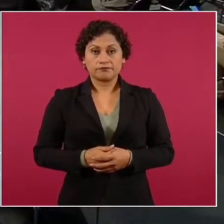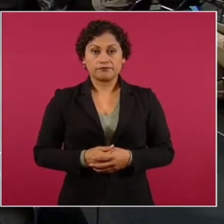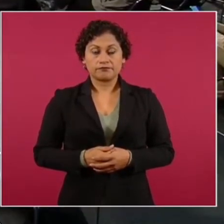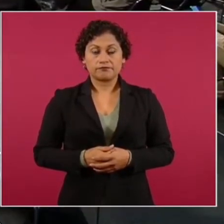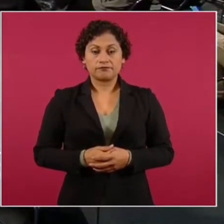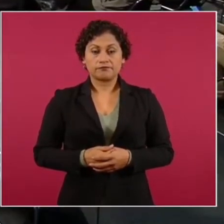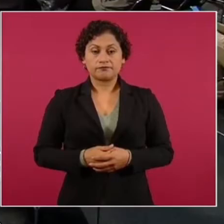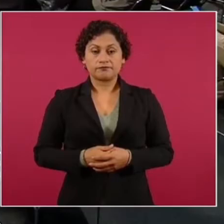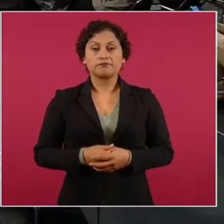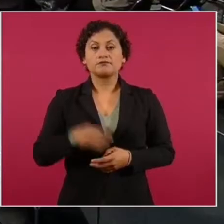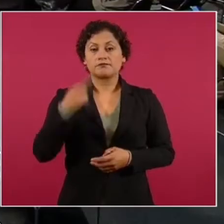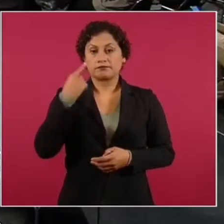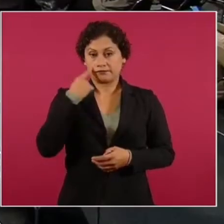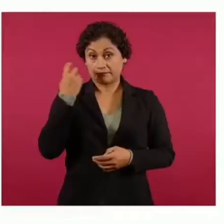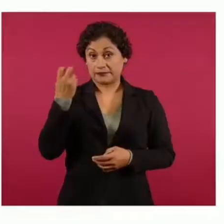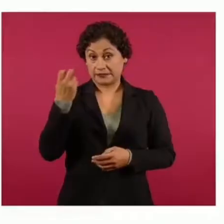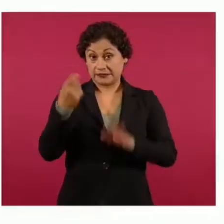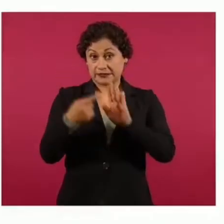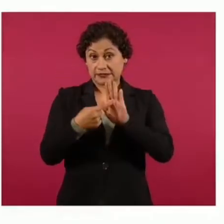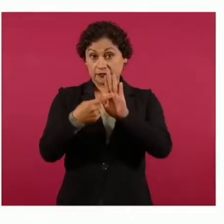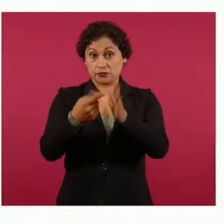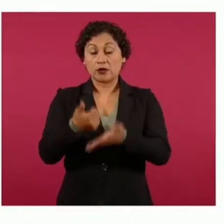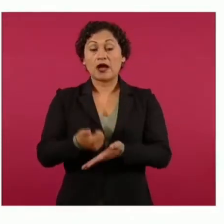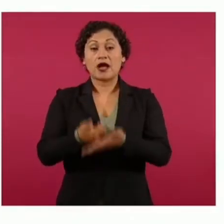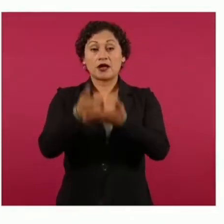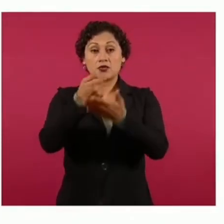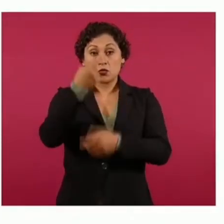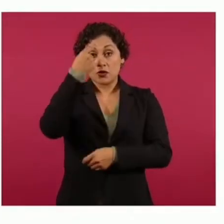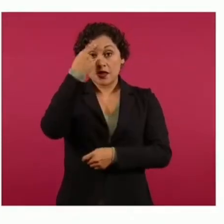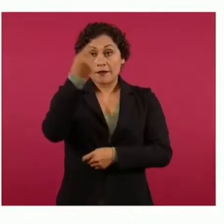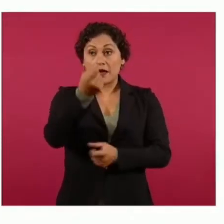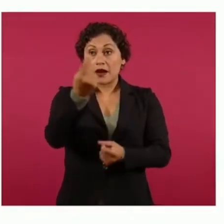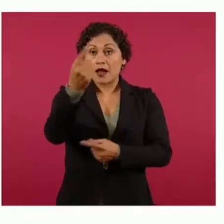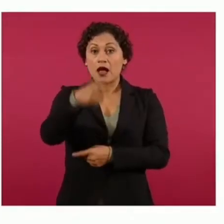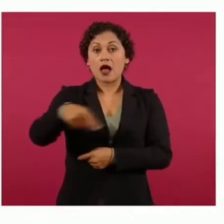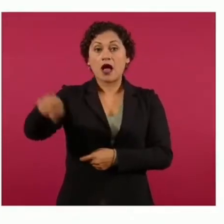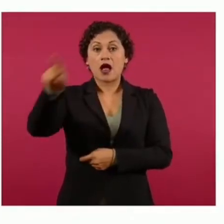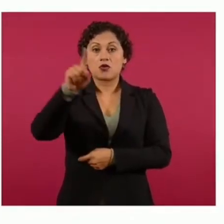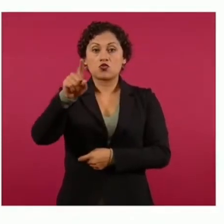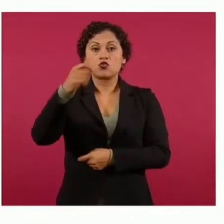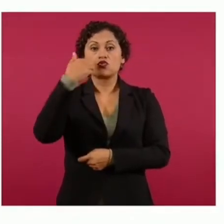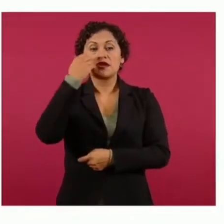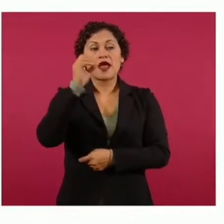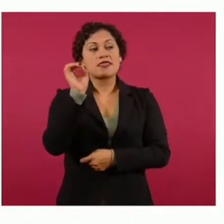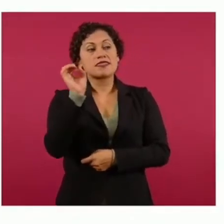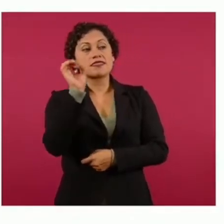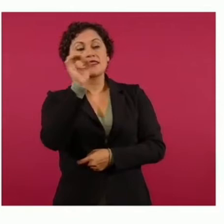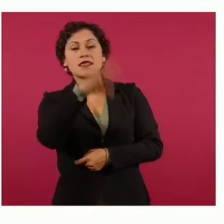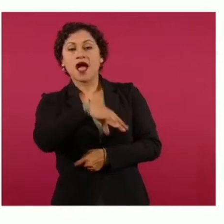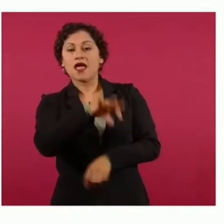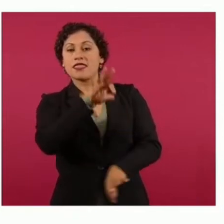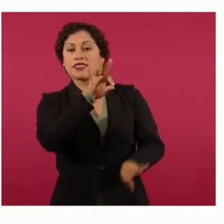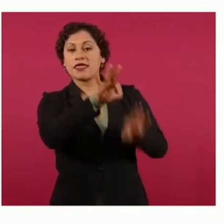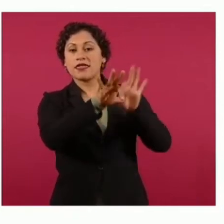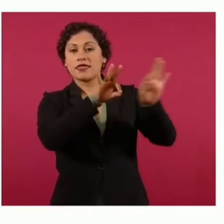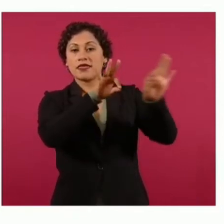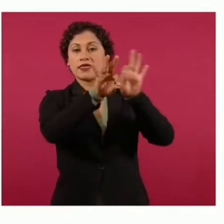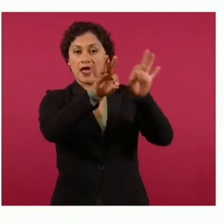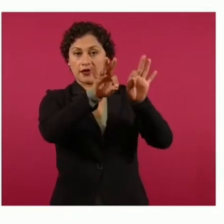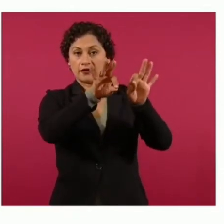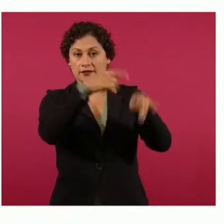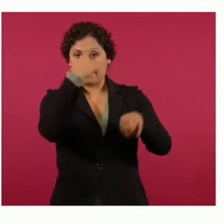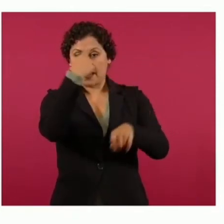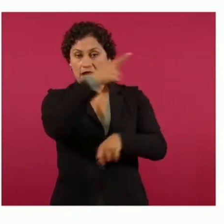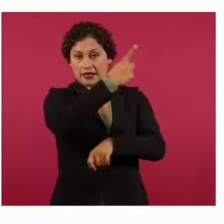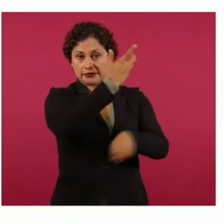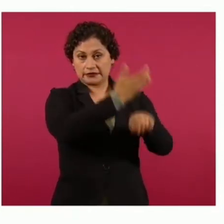Esto ayuda mucho también para los que andan buscando que nos peleemos con el gobierno de Estados